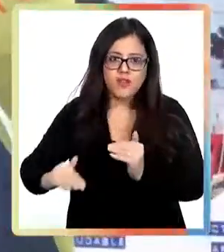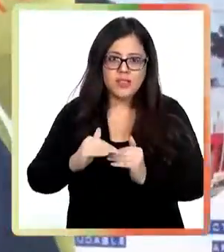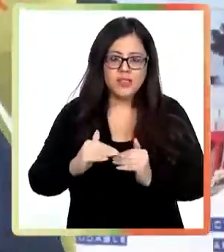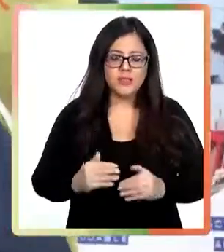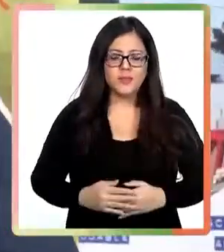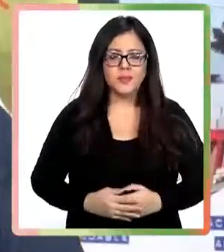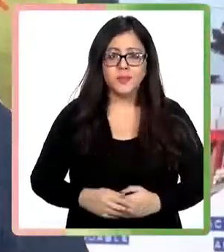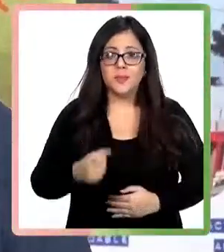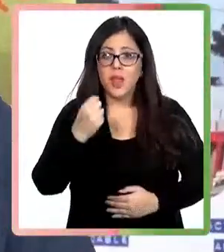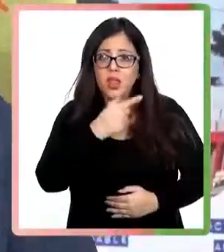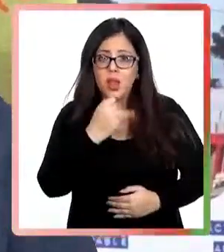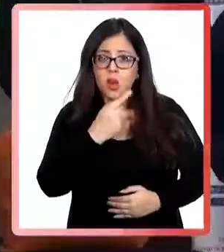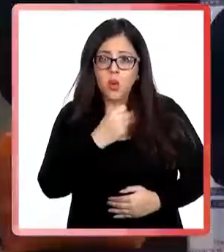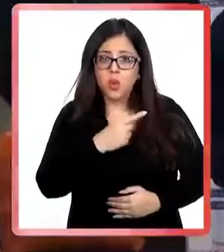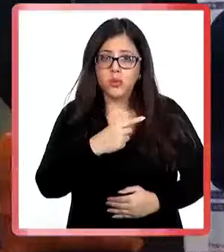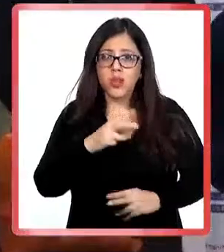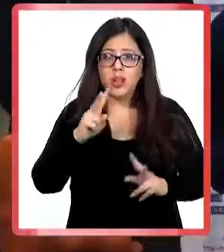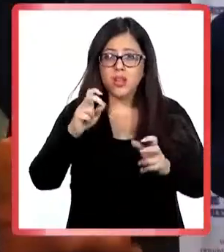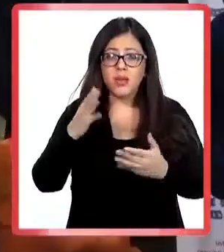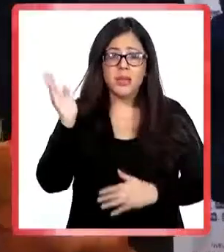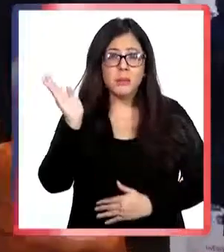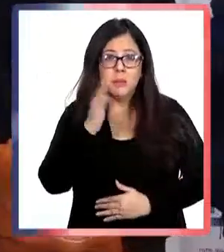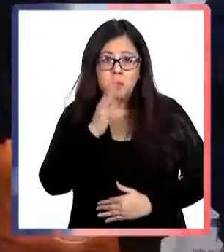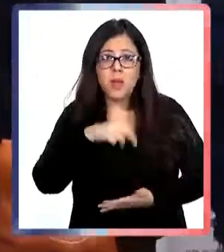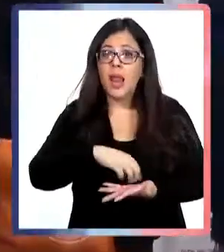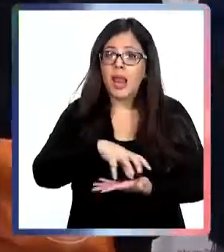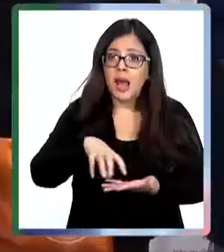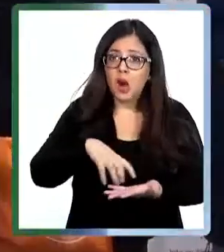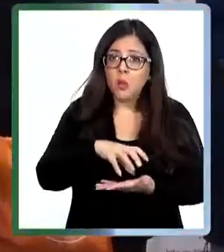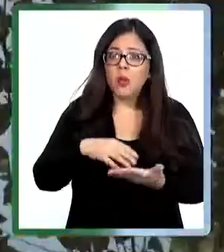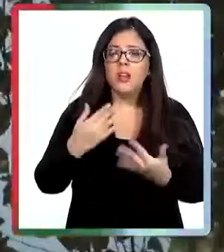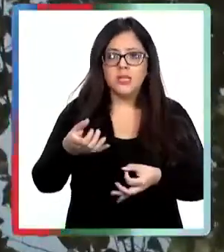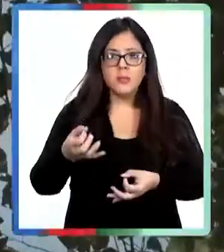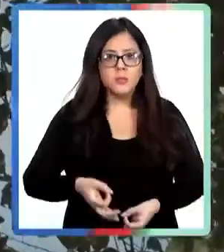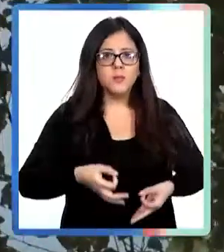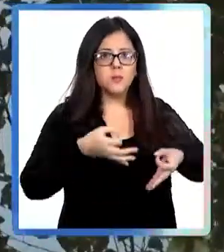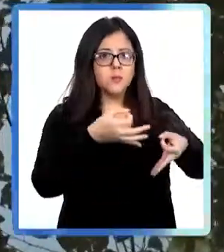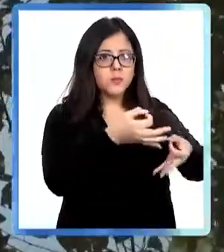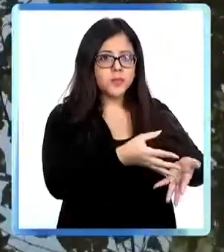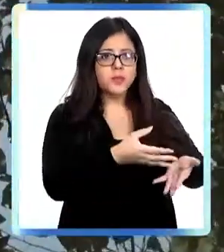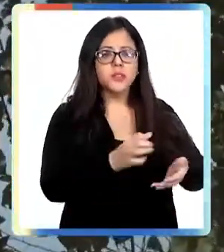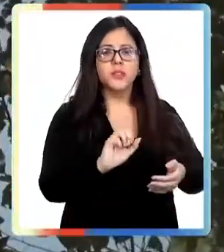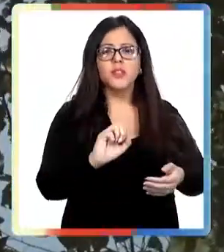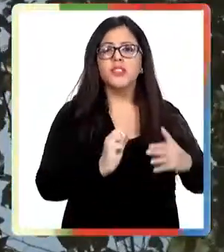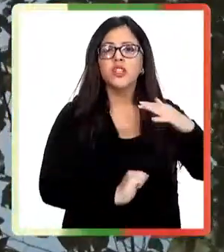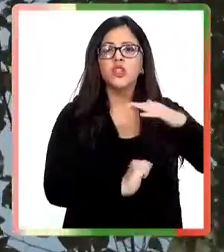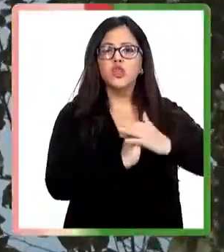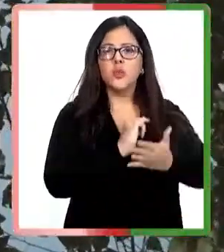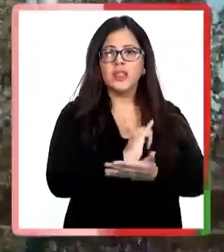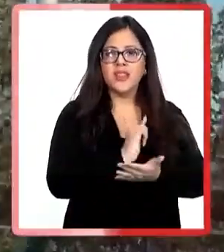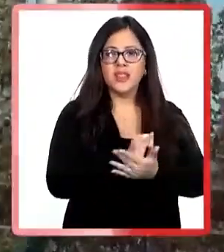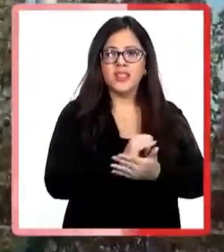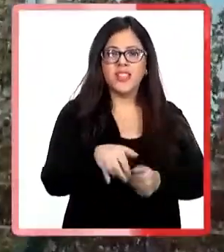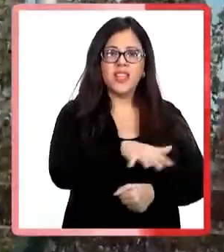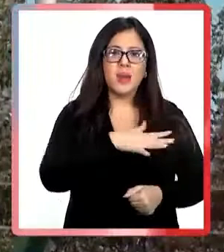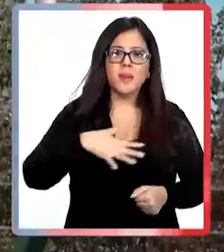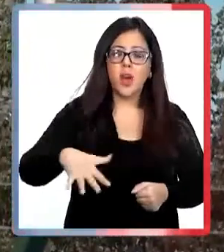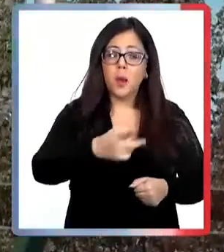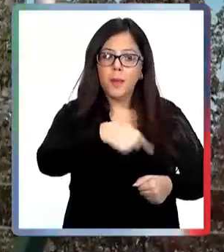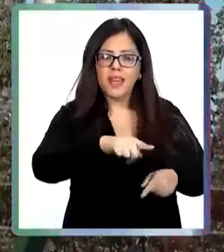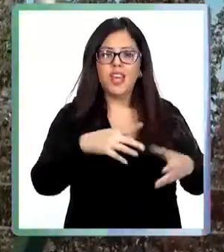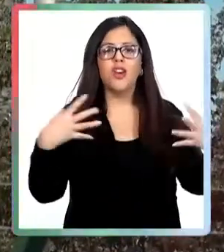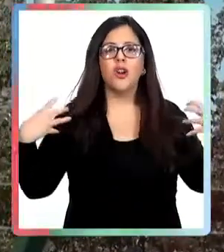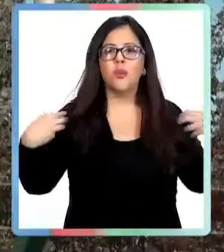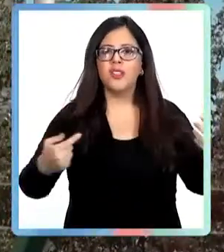Las denuncias por episodios de malos olores en la comuna ya fueron presentadas a la Superintendencia de Medio Ambiente para que tome cartas en